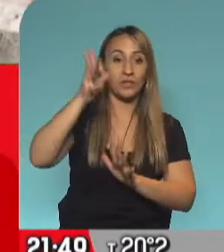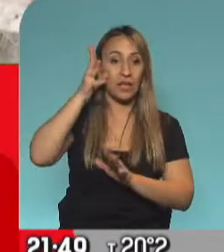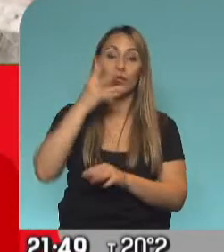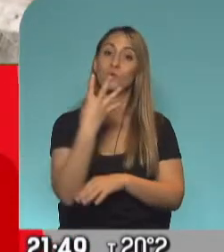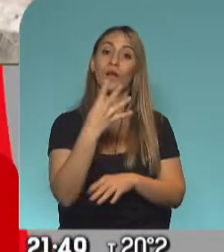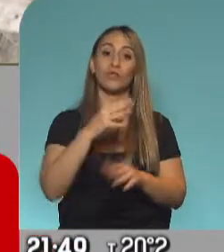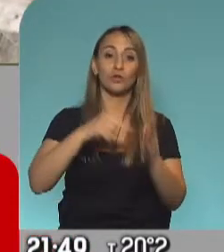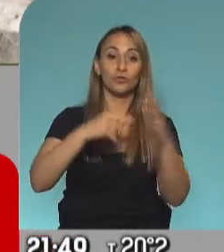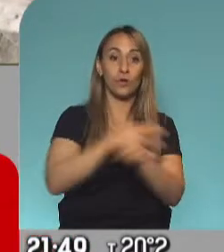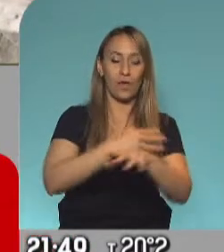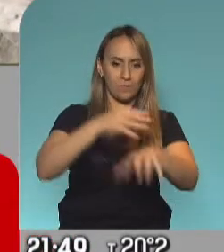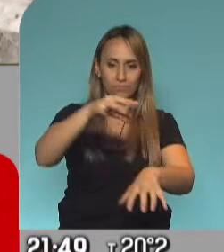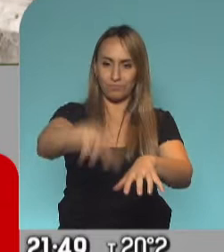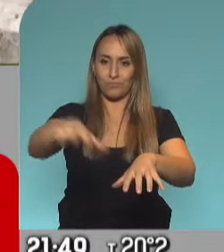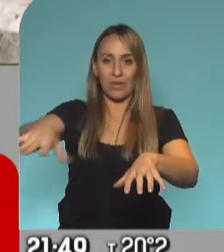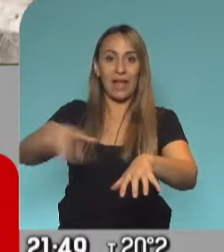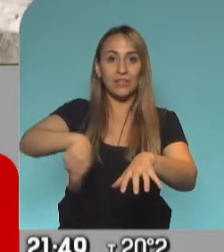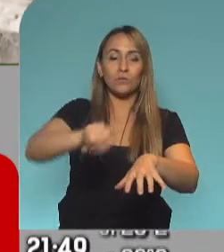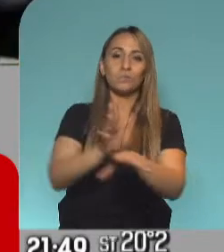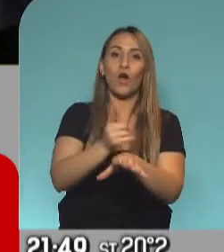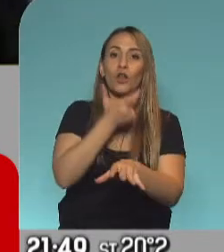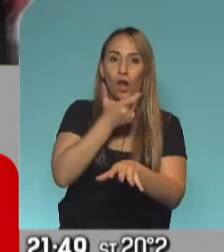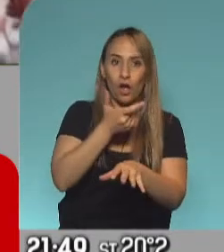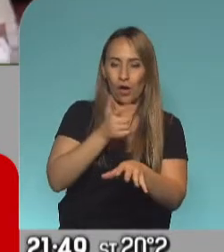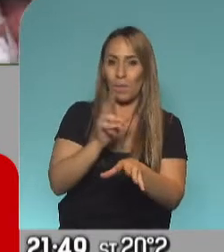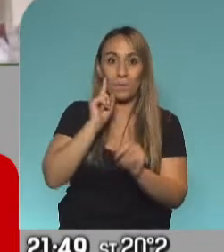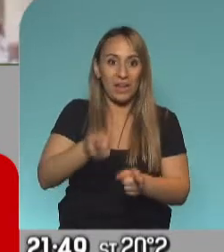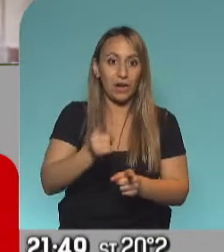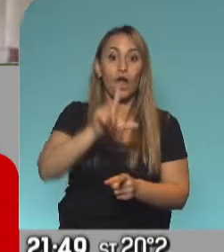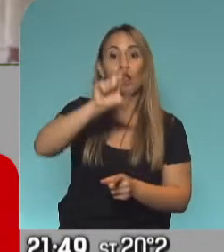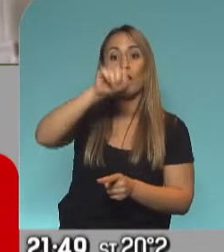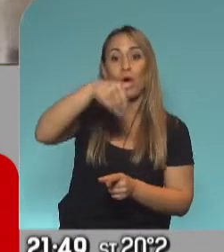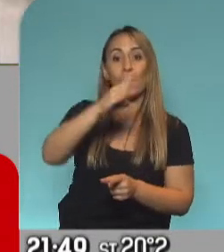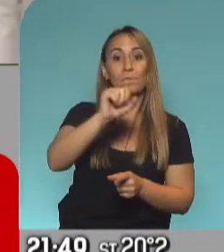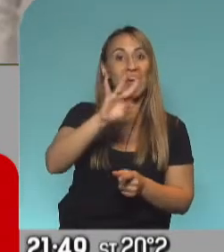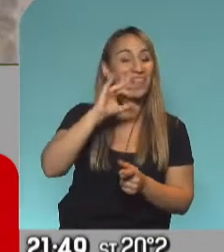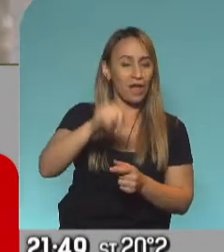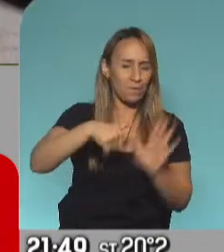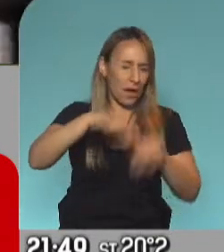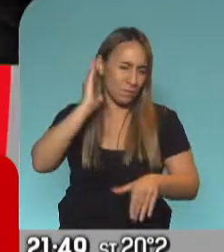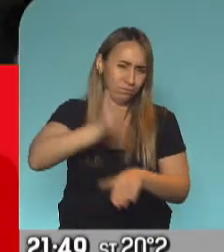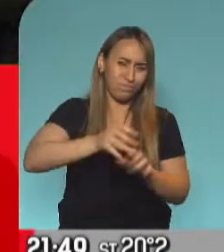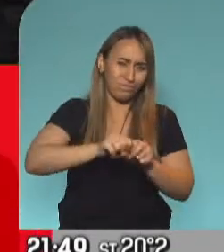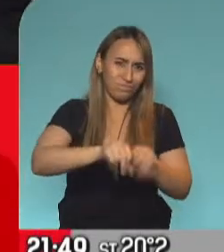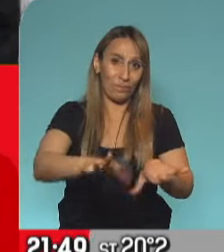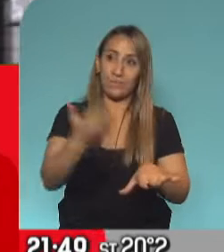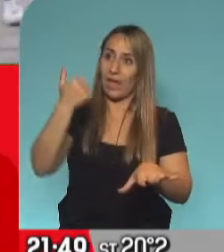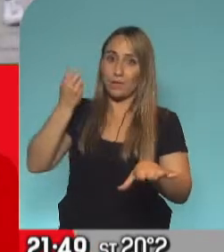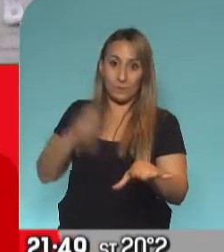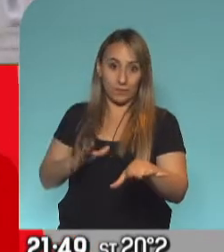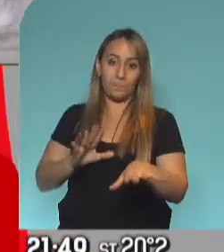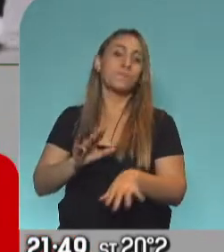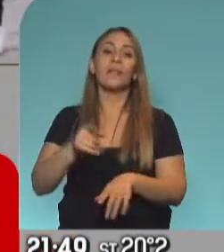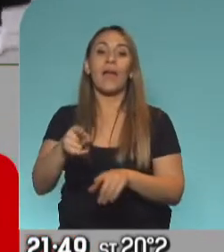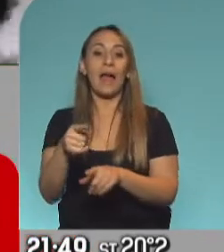consideradas zona roja, como Lombardía, la más golpeada desde el inicio de la pandemia. En Alemania hay temor por